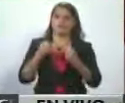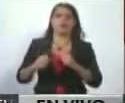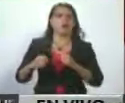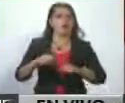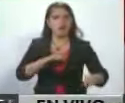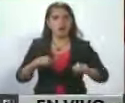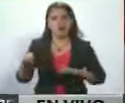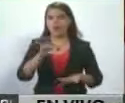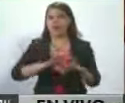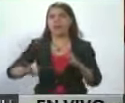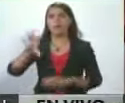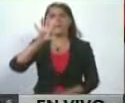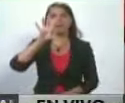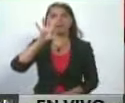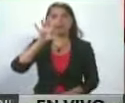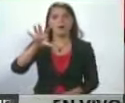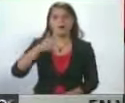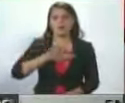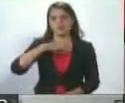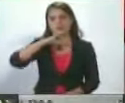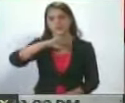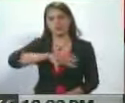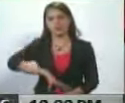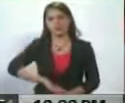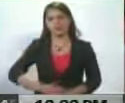patria, que mueve nuestra historia.